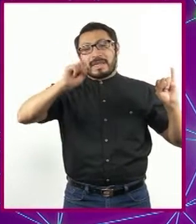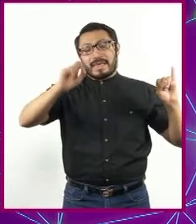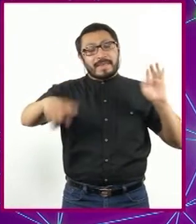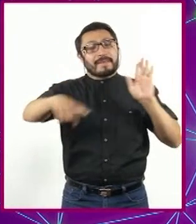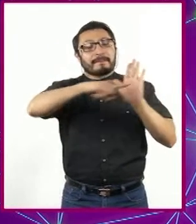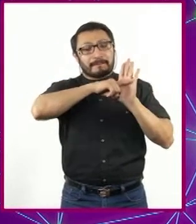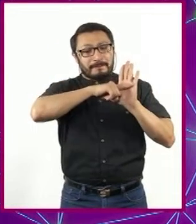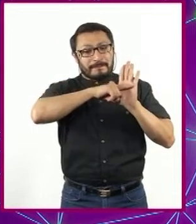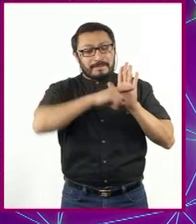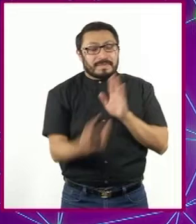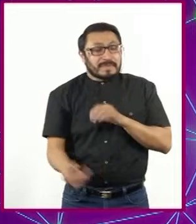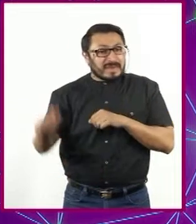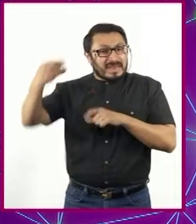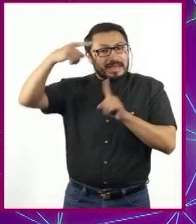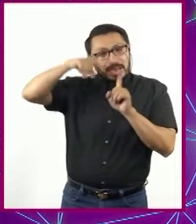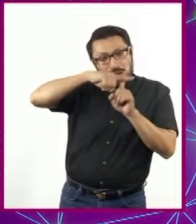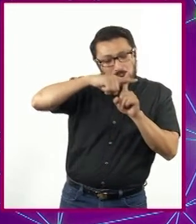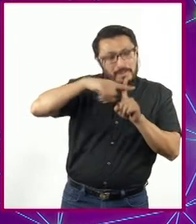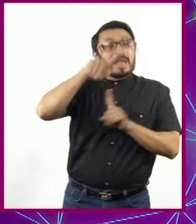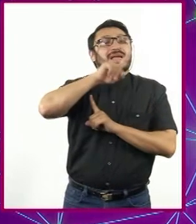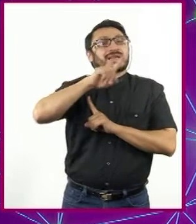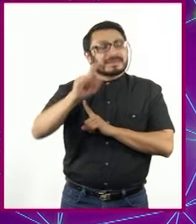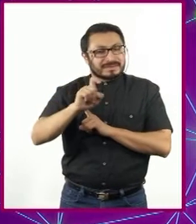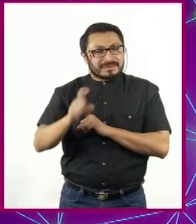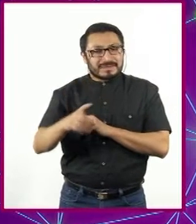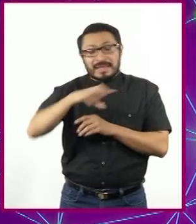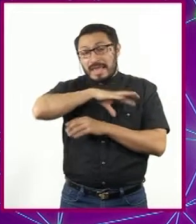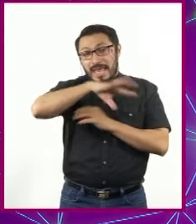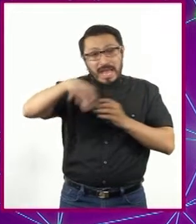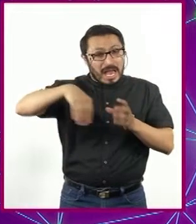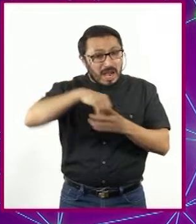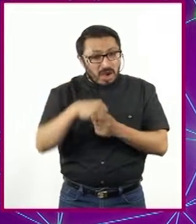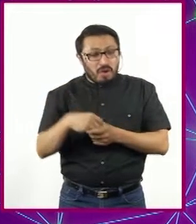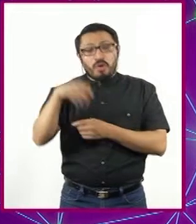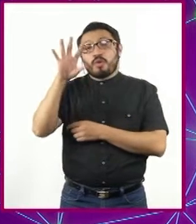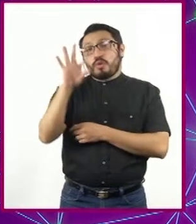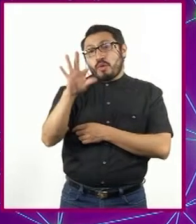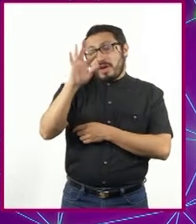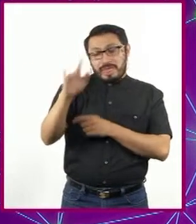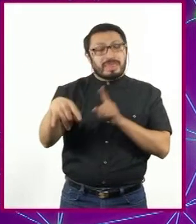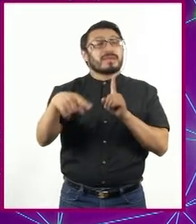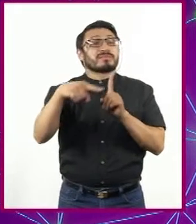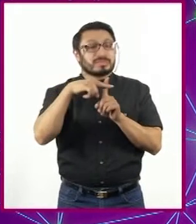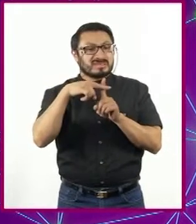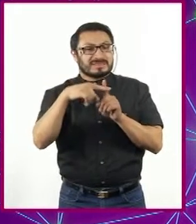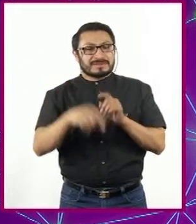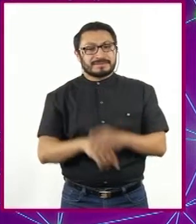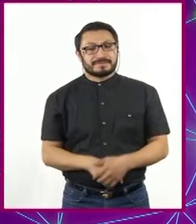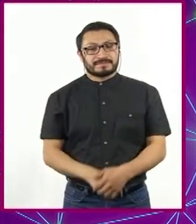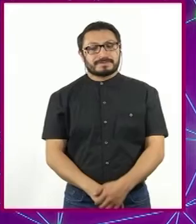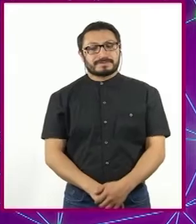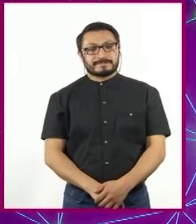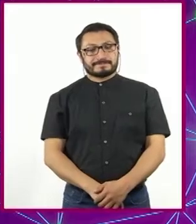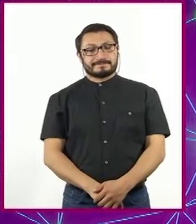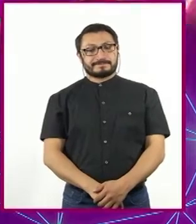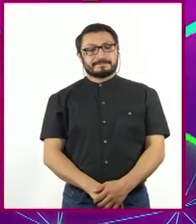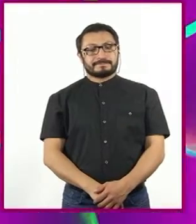negativo que se suman a 100, llegando al número 40 positivo.